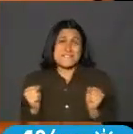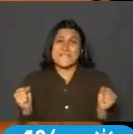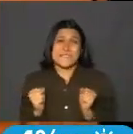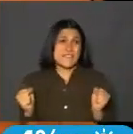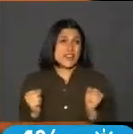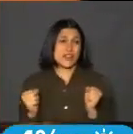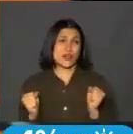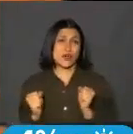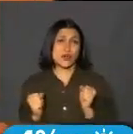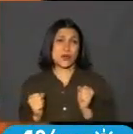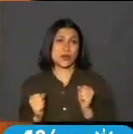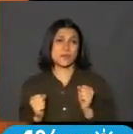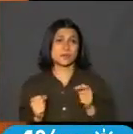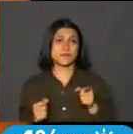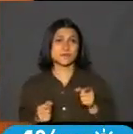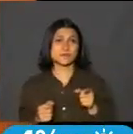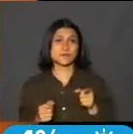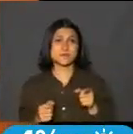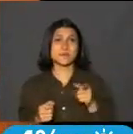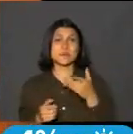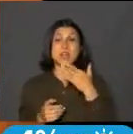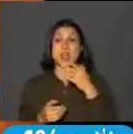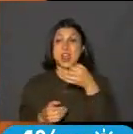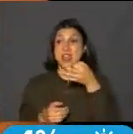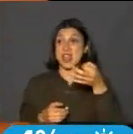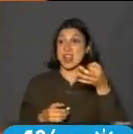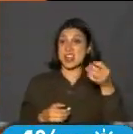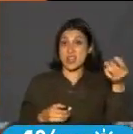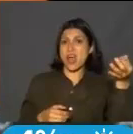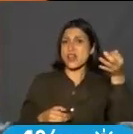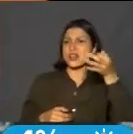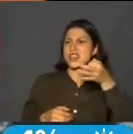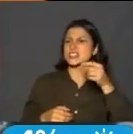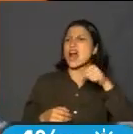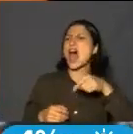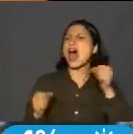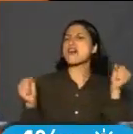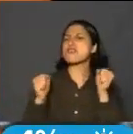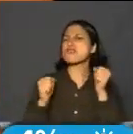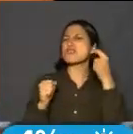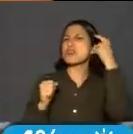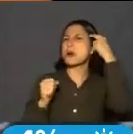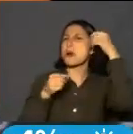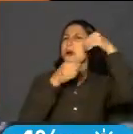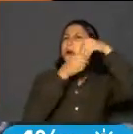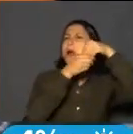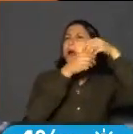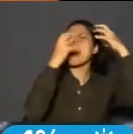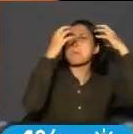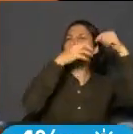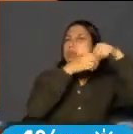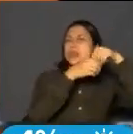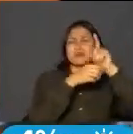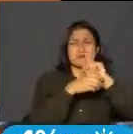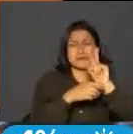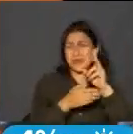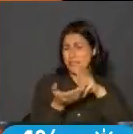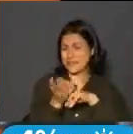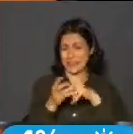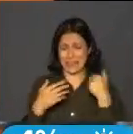Exactamente, y dicen que el frío es psicológico, algo que nosotros estamos tratando de poner en práctica. Eso es aquí real. Pero se nos ha hecho muy complicado.